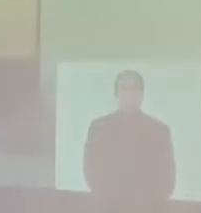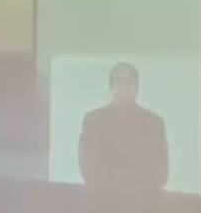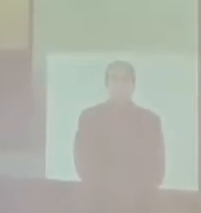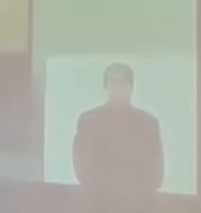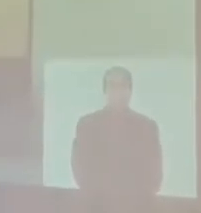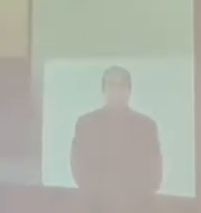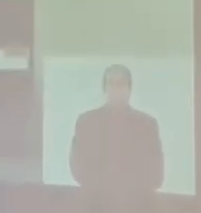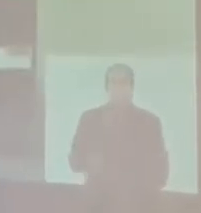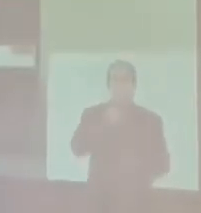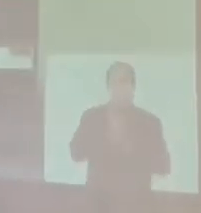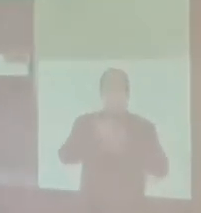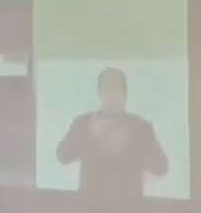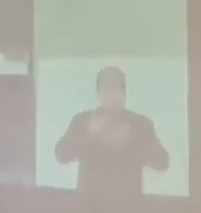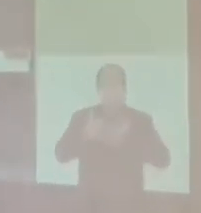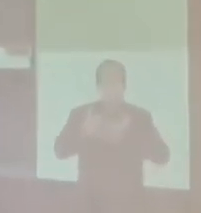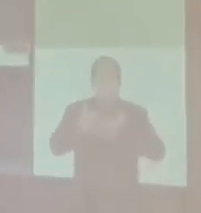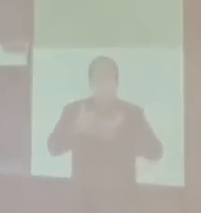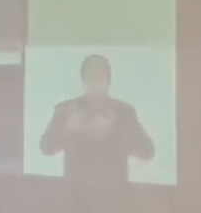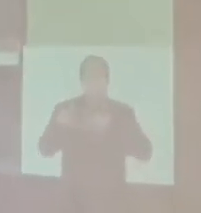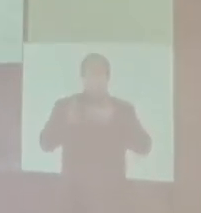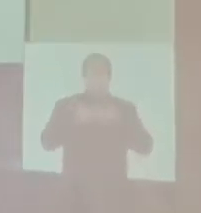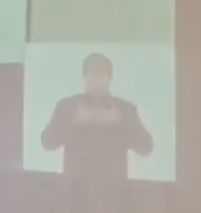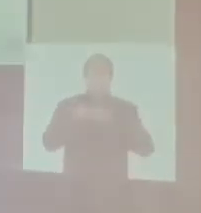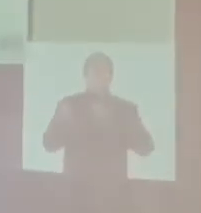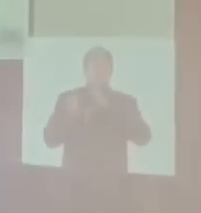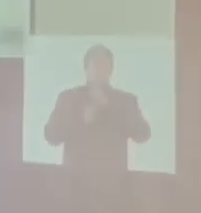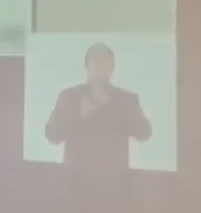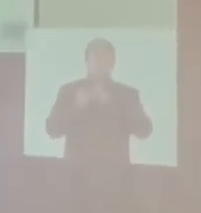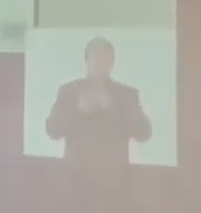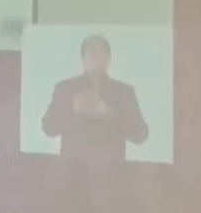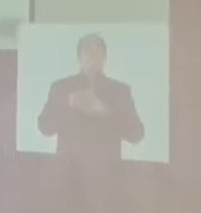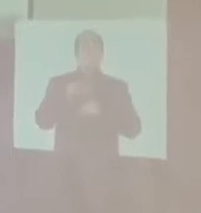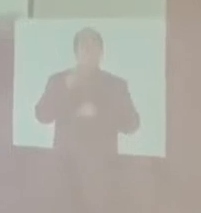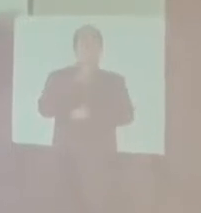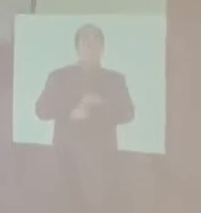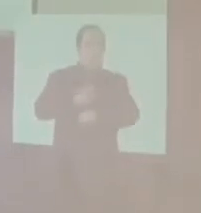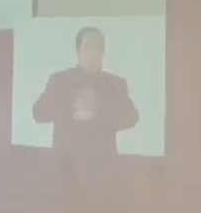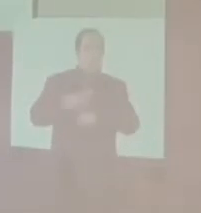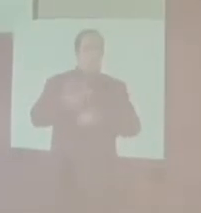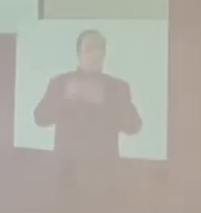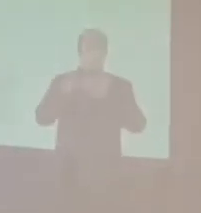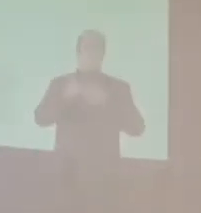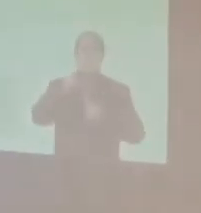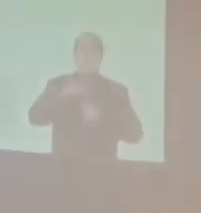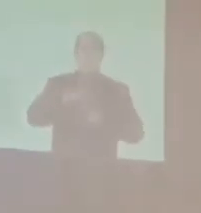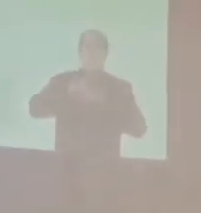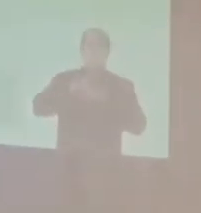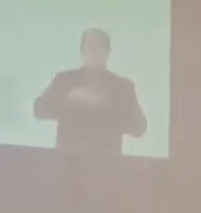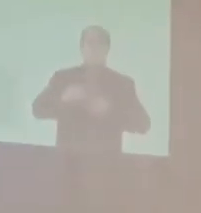La ciudad avanza en la digitalización, en la innovación y también en facilitarle la vida a la ciudadanía.